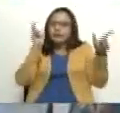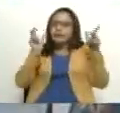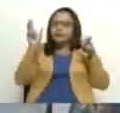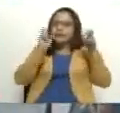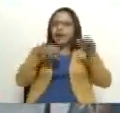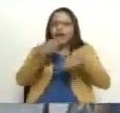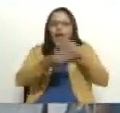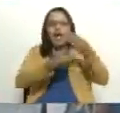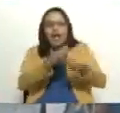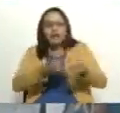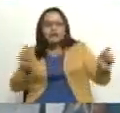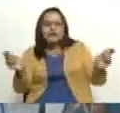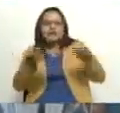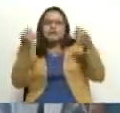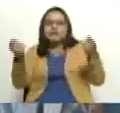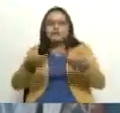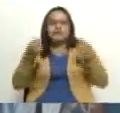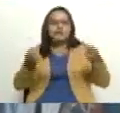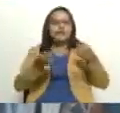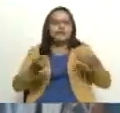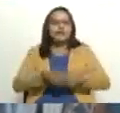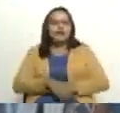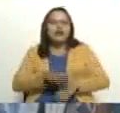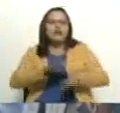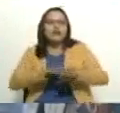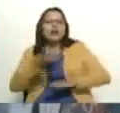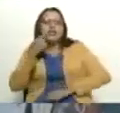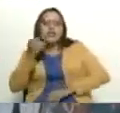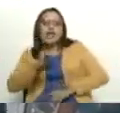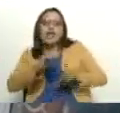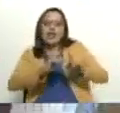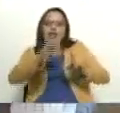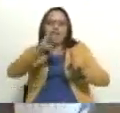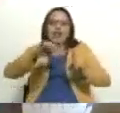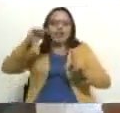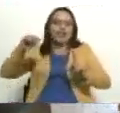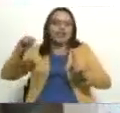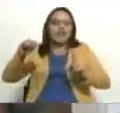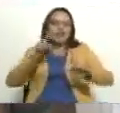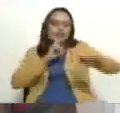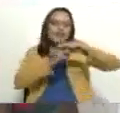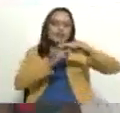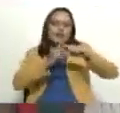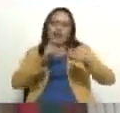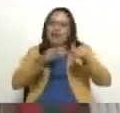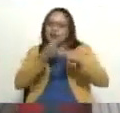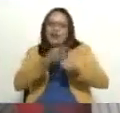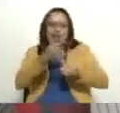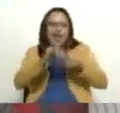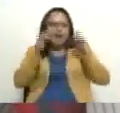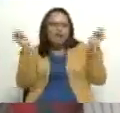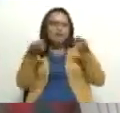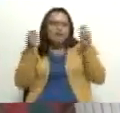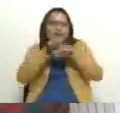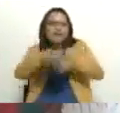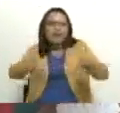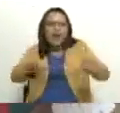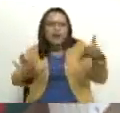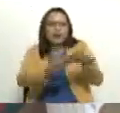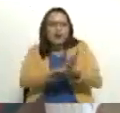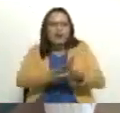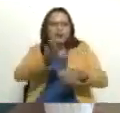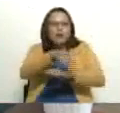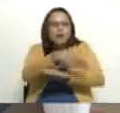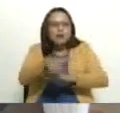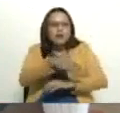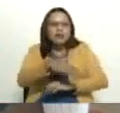hacen juego de estas cuestiones según y porque les dan rating. Entonces son unos grandes difusores de este género que